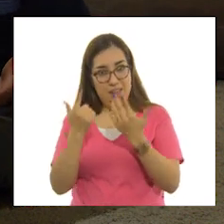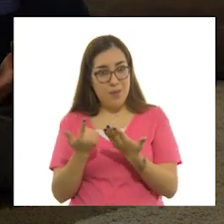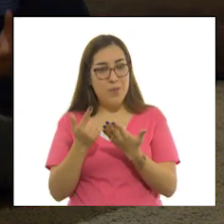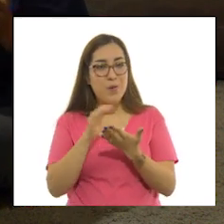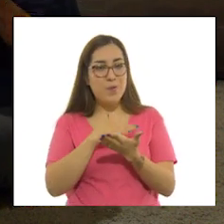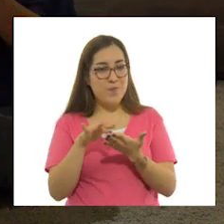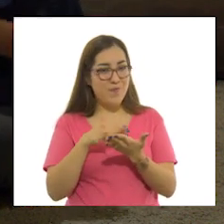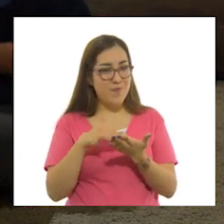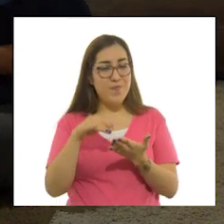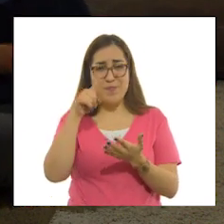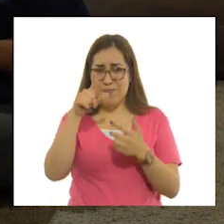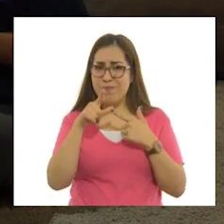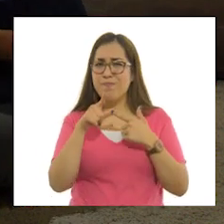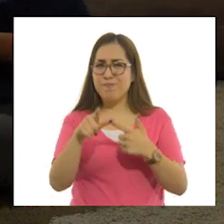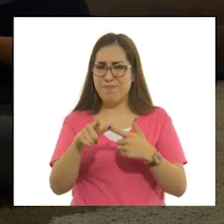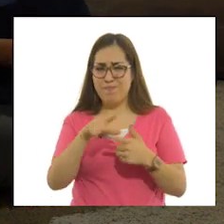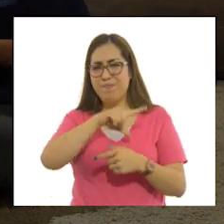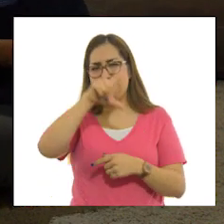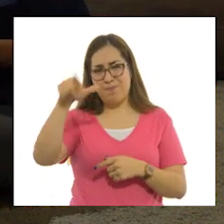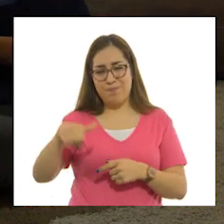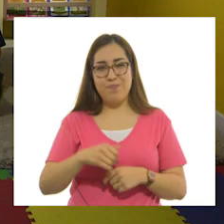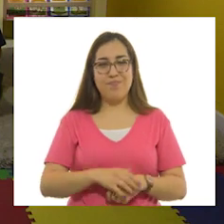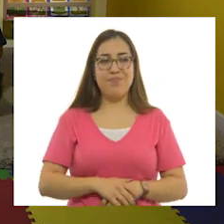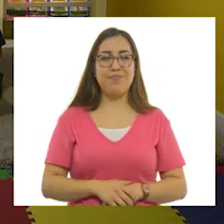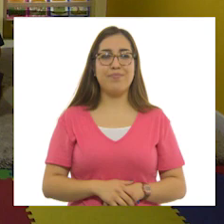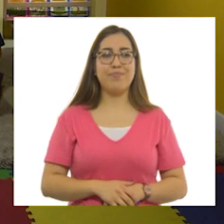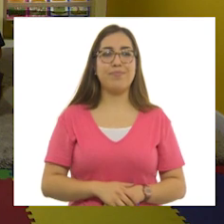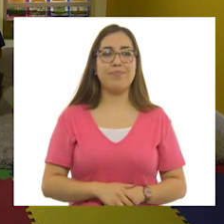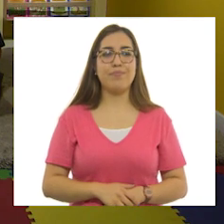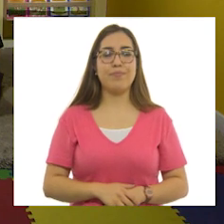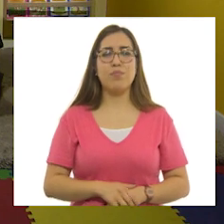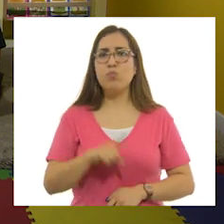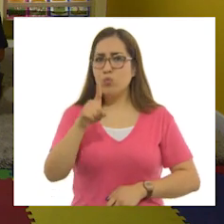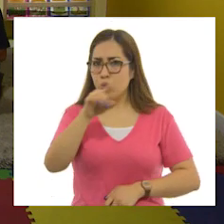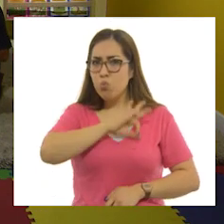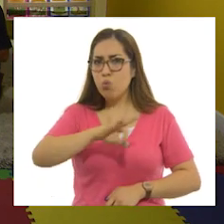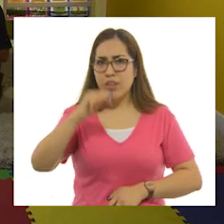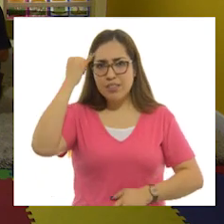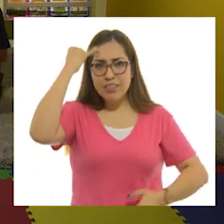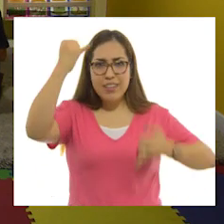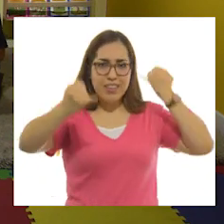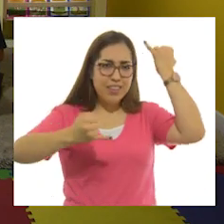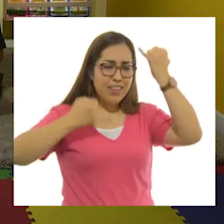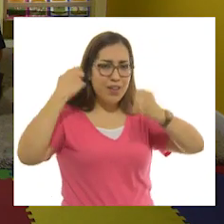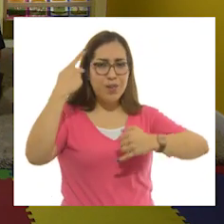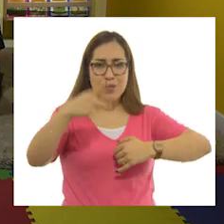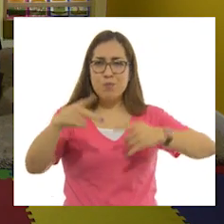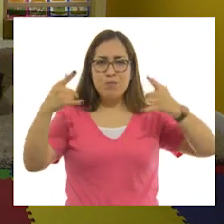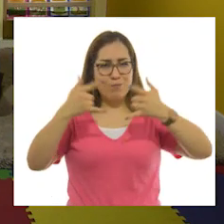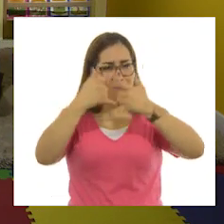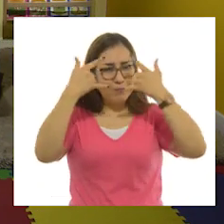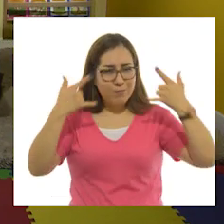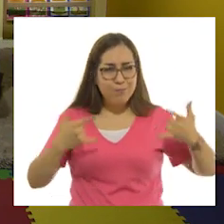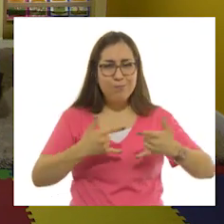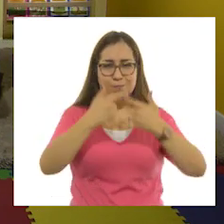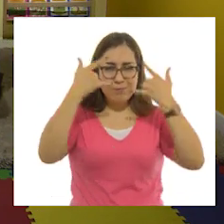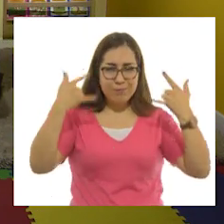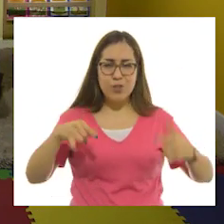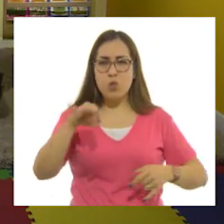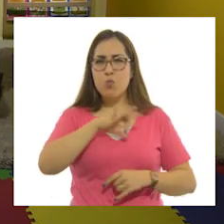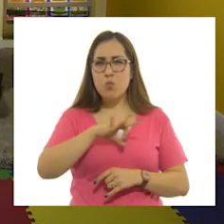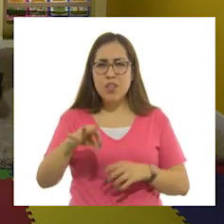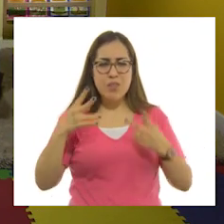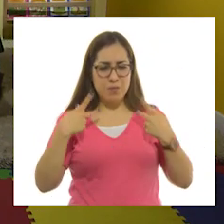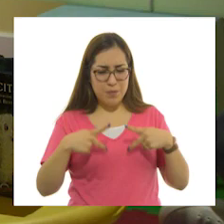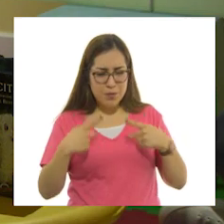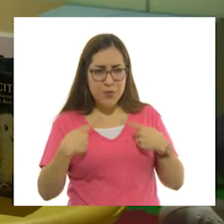divirtamos hasta con aquello que nos da miedo también puedes inventar tus propias historias porque no crea tus propios personajes